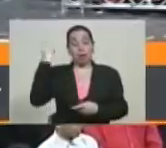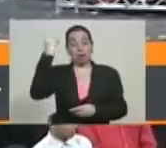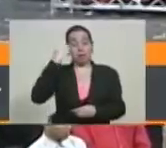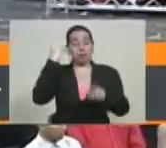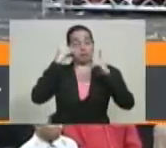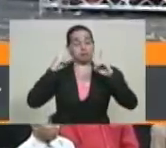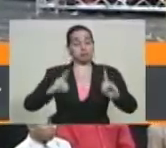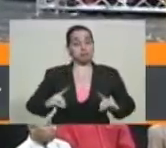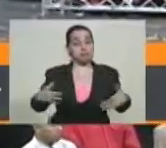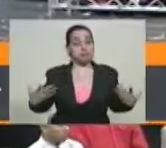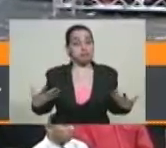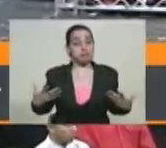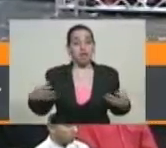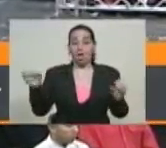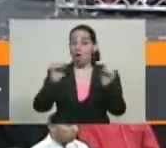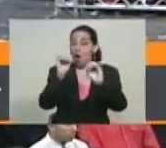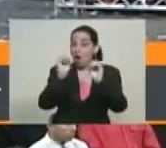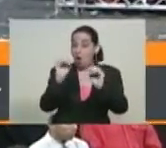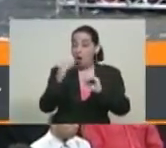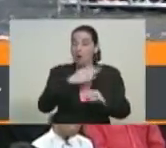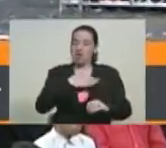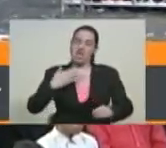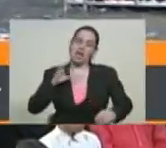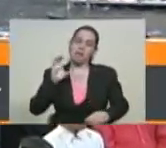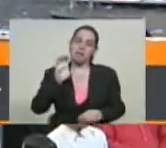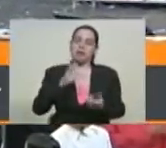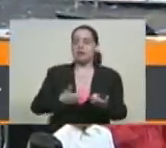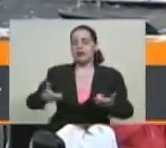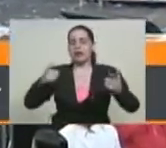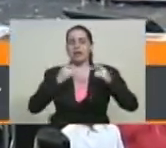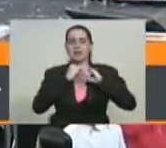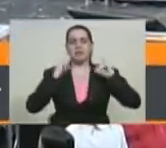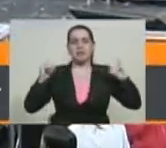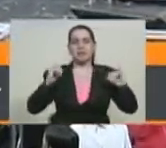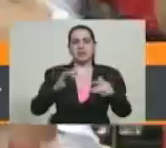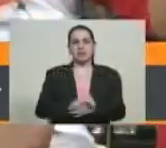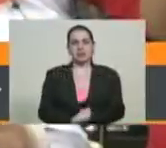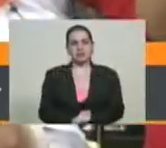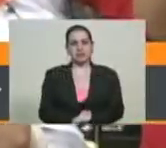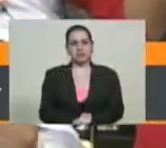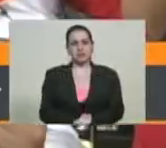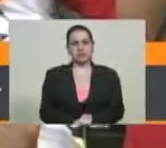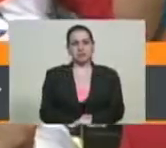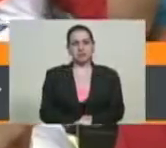o ustedes quieren tener patria independiente y soberana.